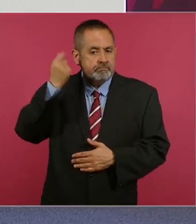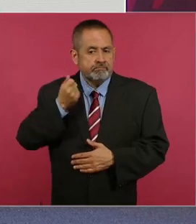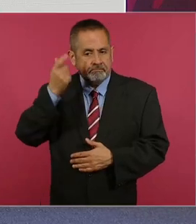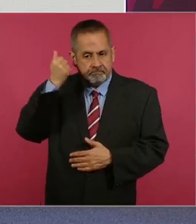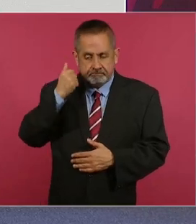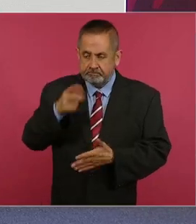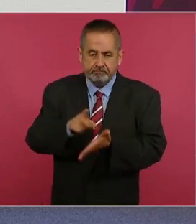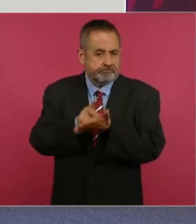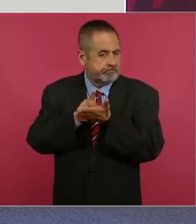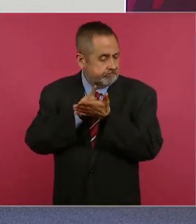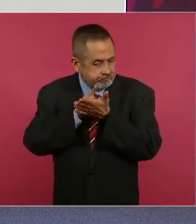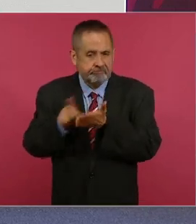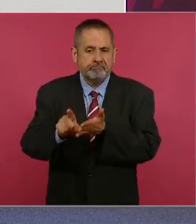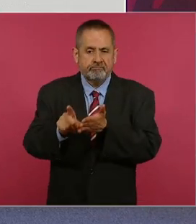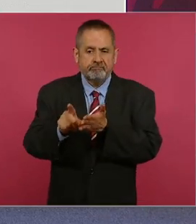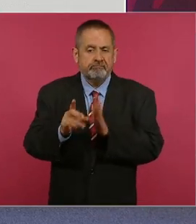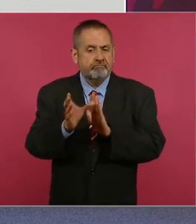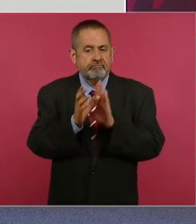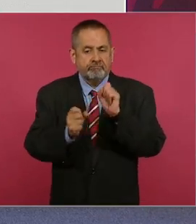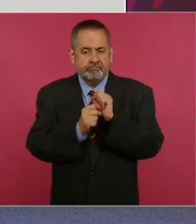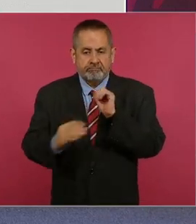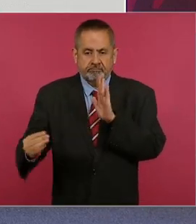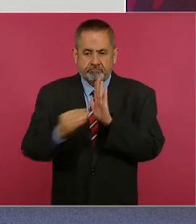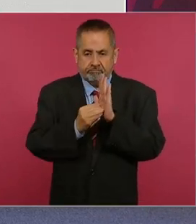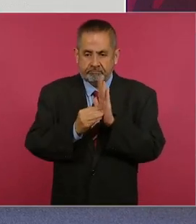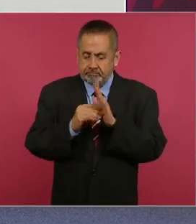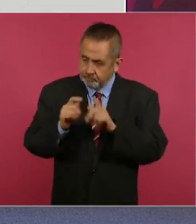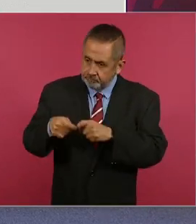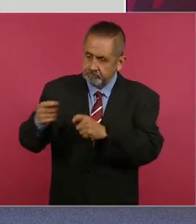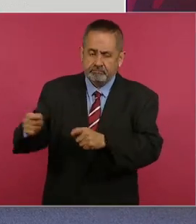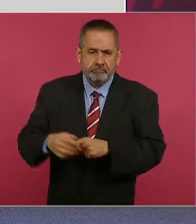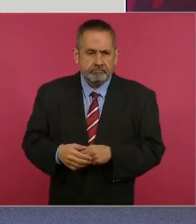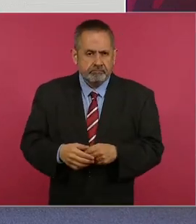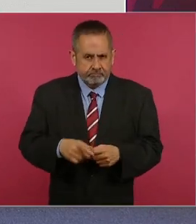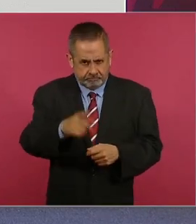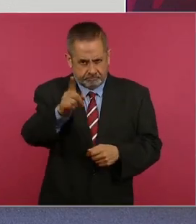derecho constitucional, que revise,